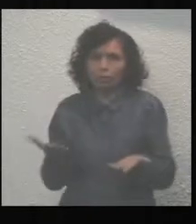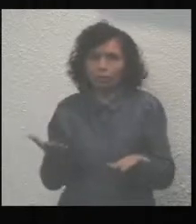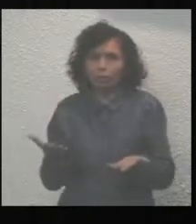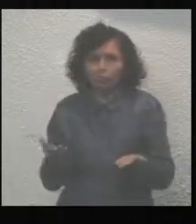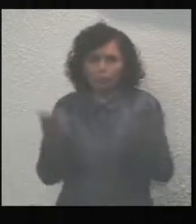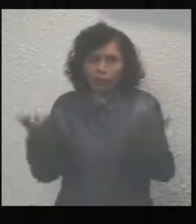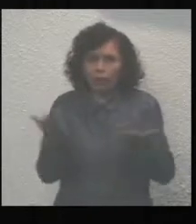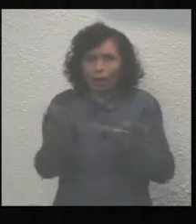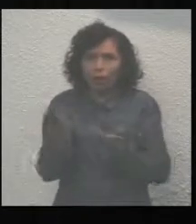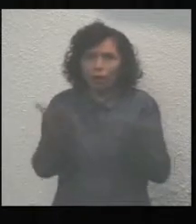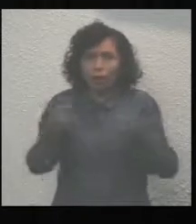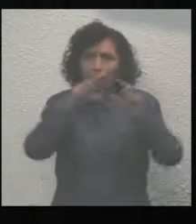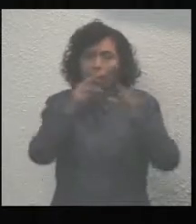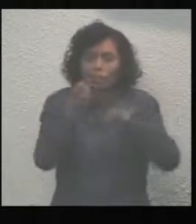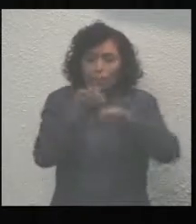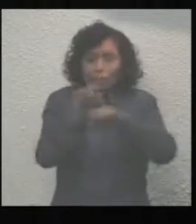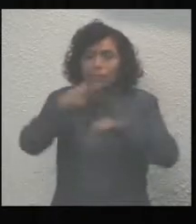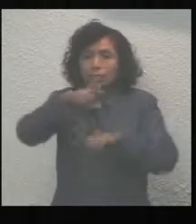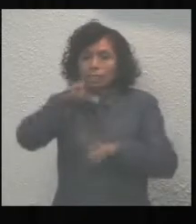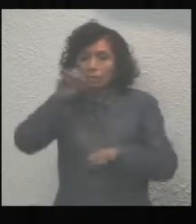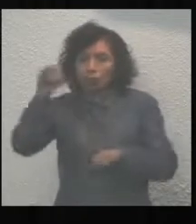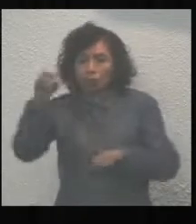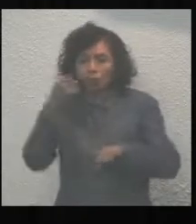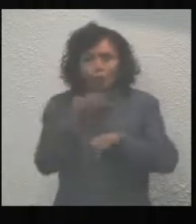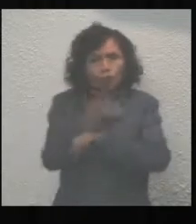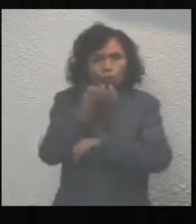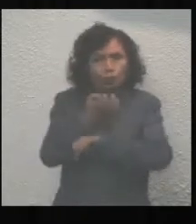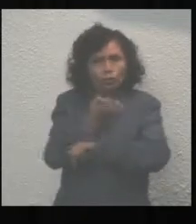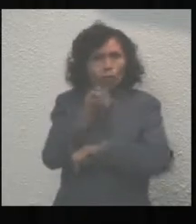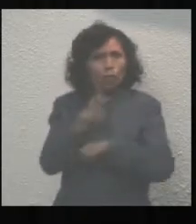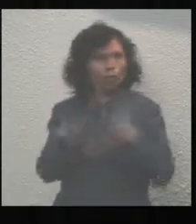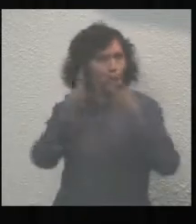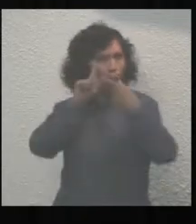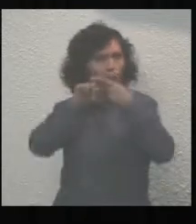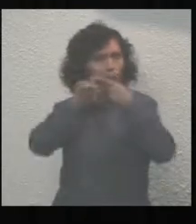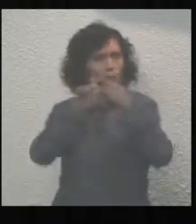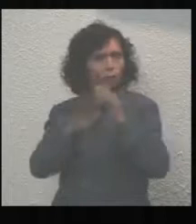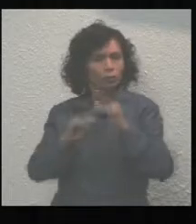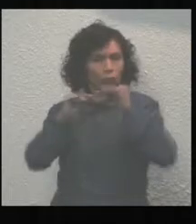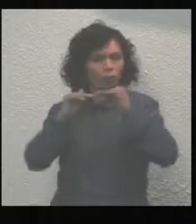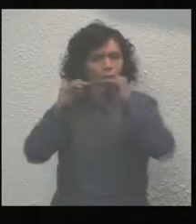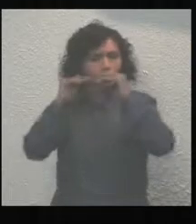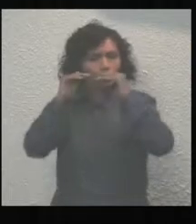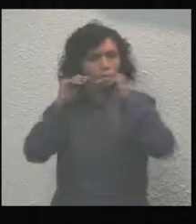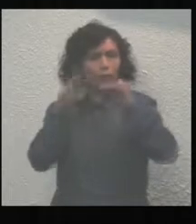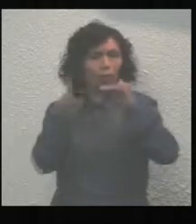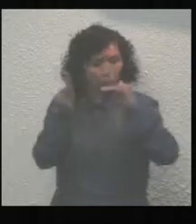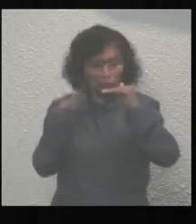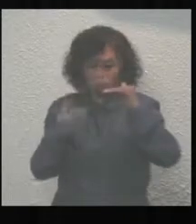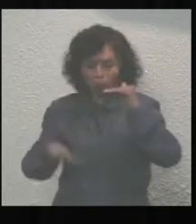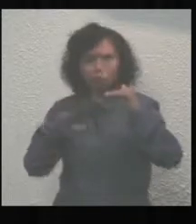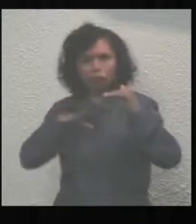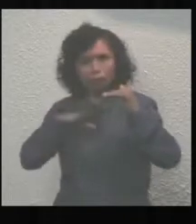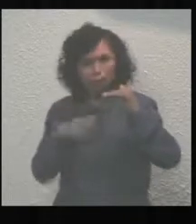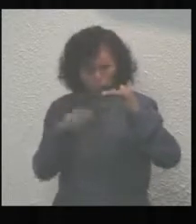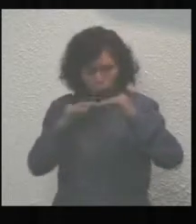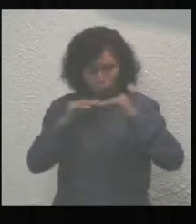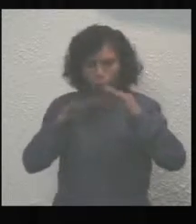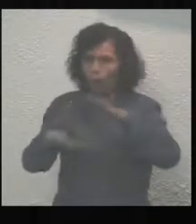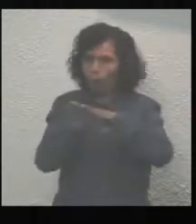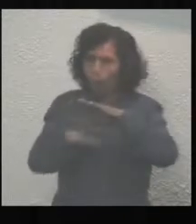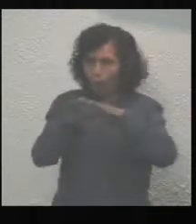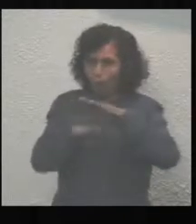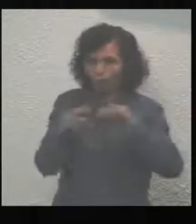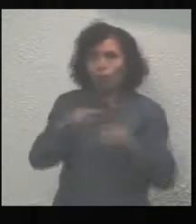nacional Quintana Roo es una entidad próspera pero de media tabla tenemos el potencial los recursos humanos